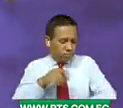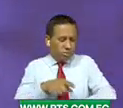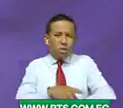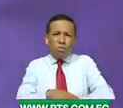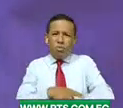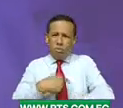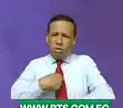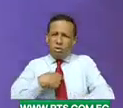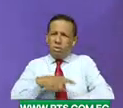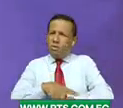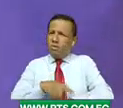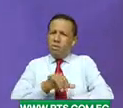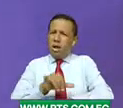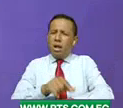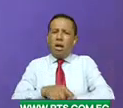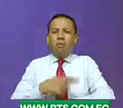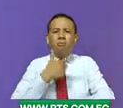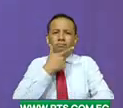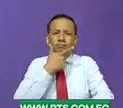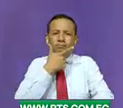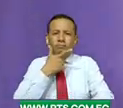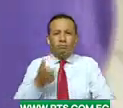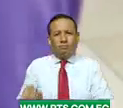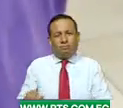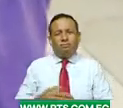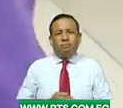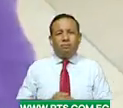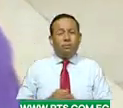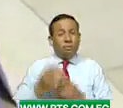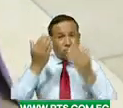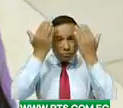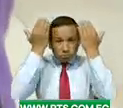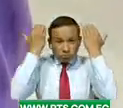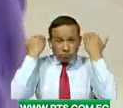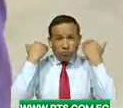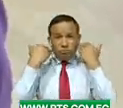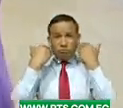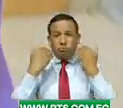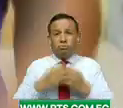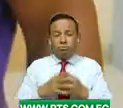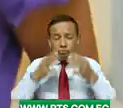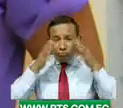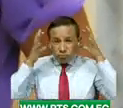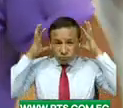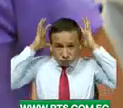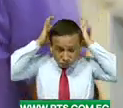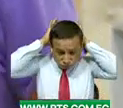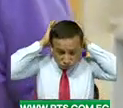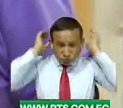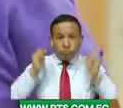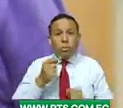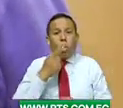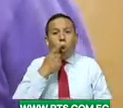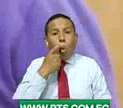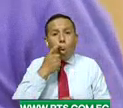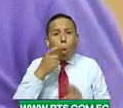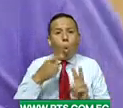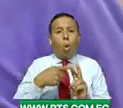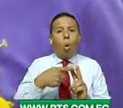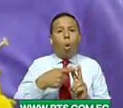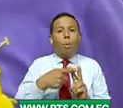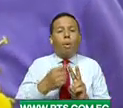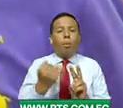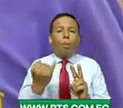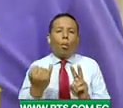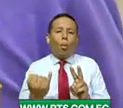canelita, lesbiana, y de pelo lacio, cogito un moño. Y el muchacho no lo vi porque tenía una gorra, era un